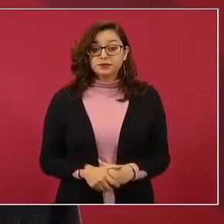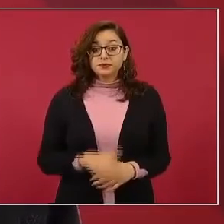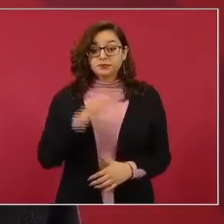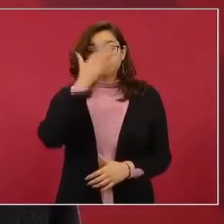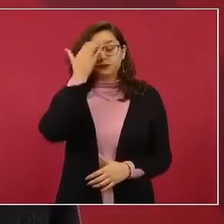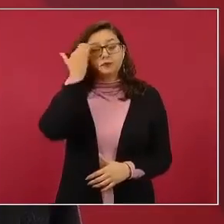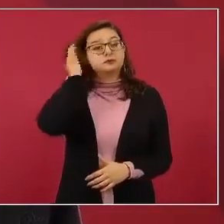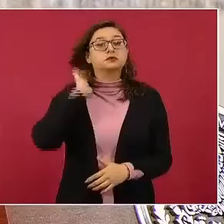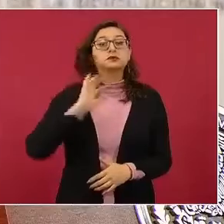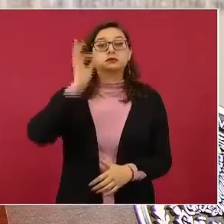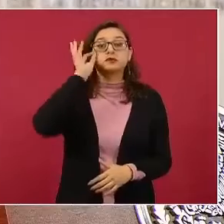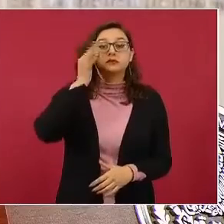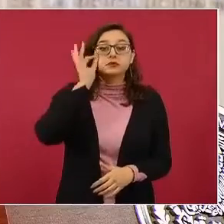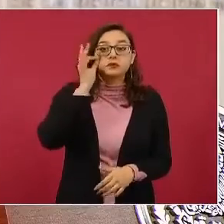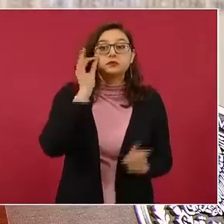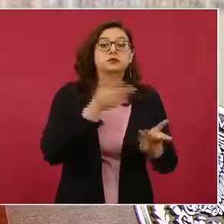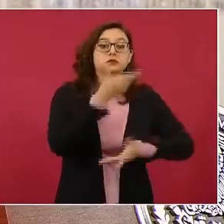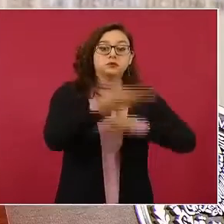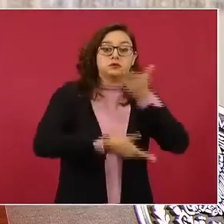vasallos.